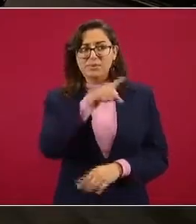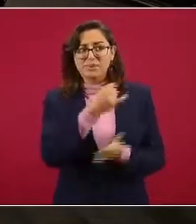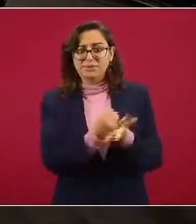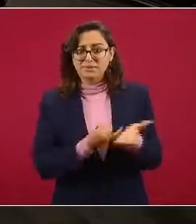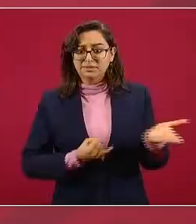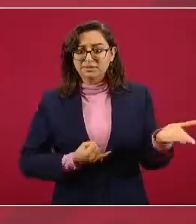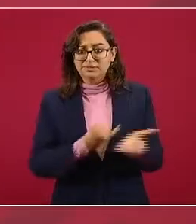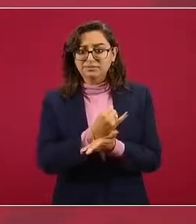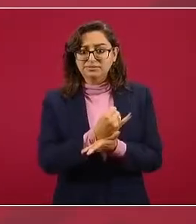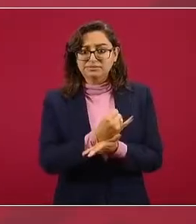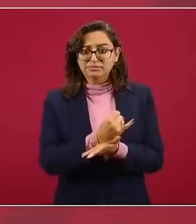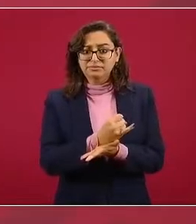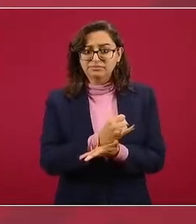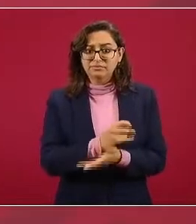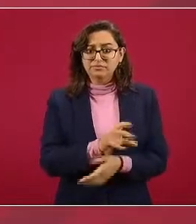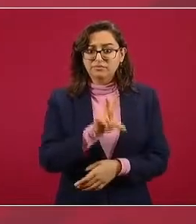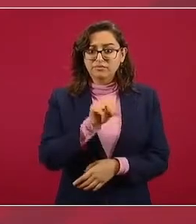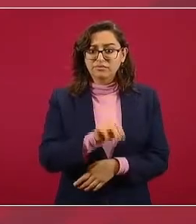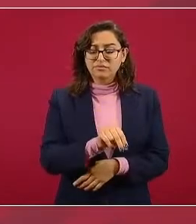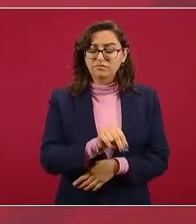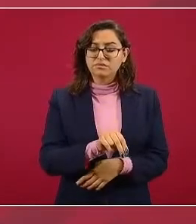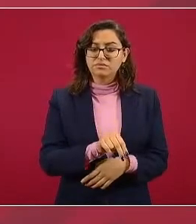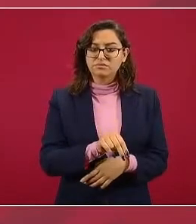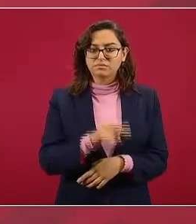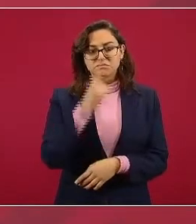cargos que sustente la Fiscalía.